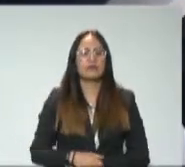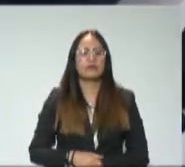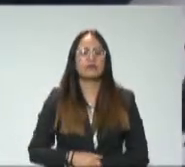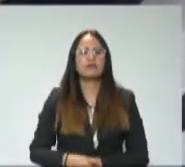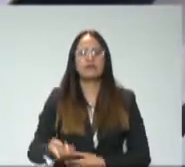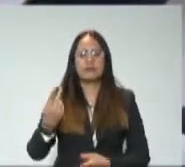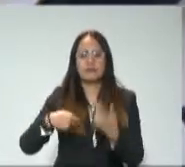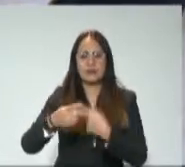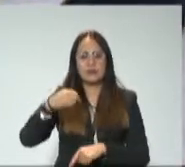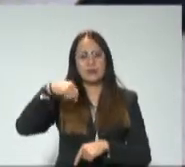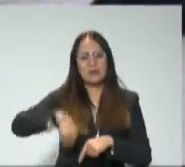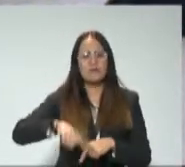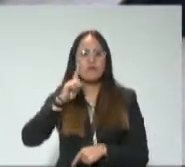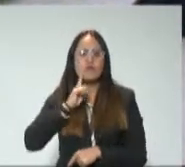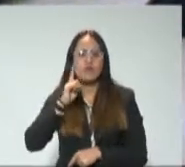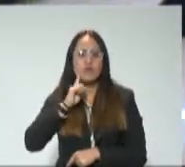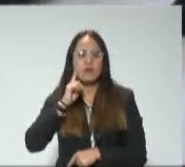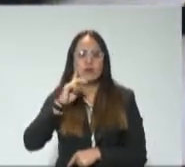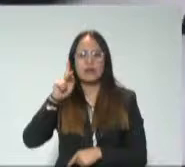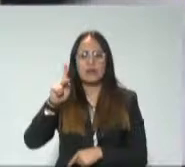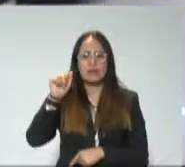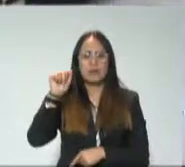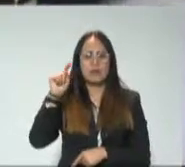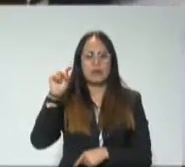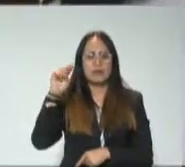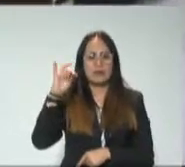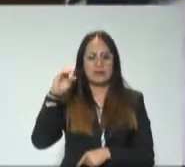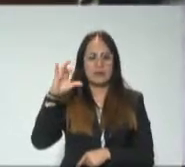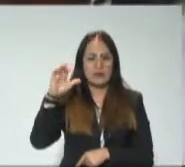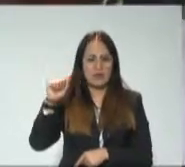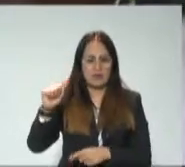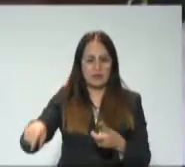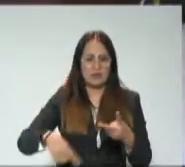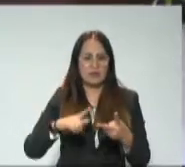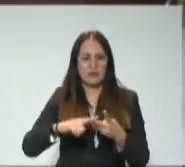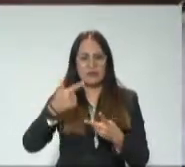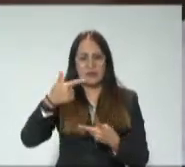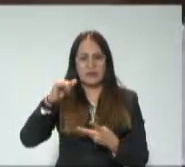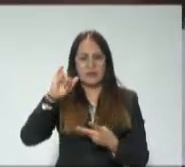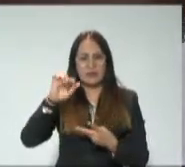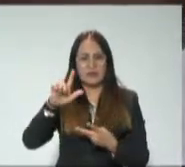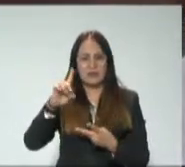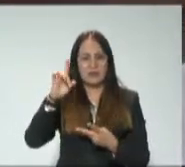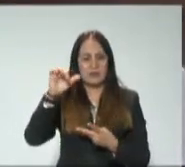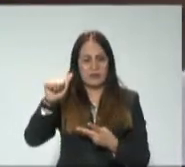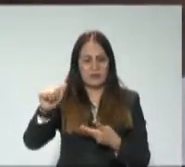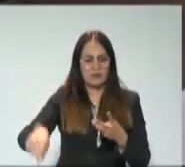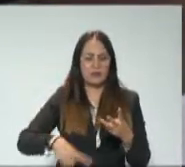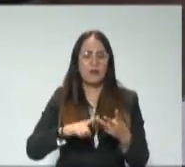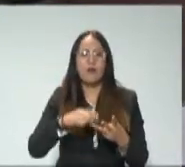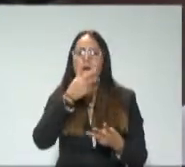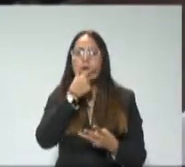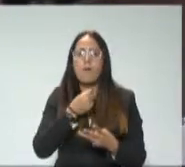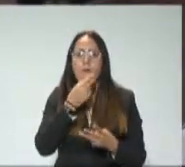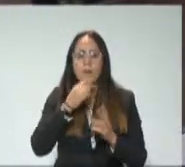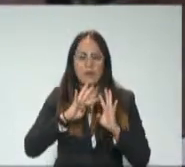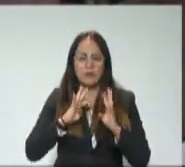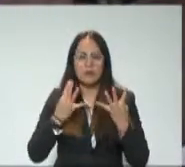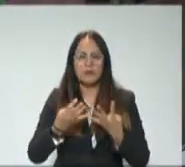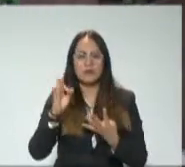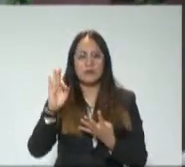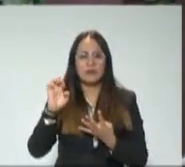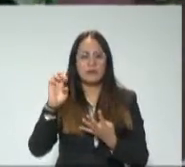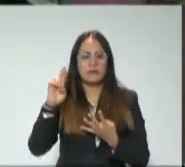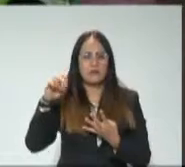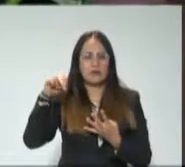las comisionadas naldi Patricia Rodríguez lagunes y Gilda Torres Rodríguez y de los comisionados Fernando